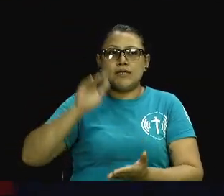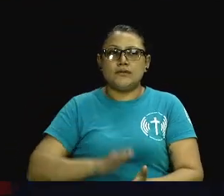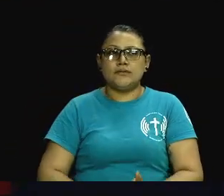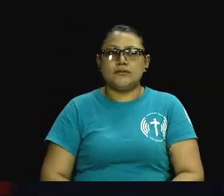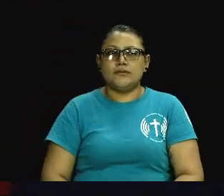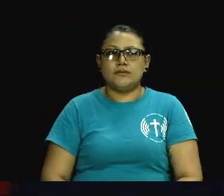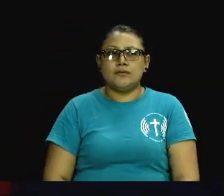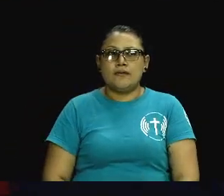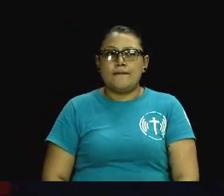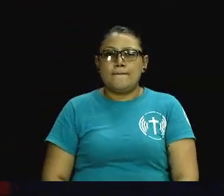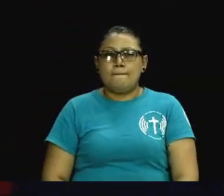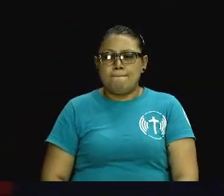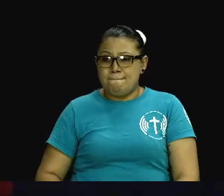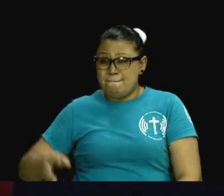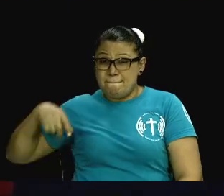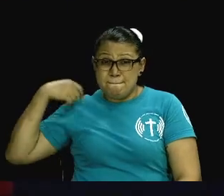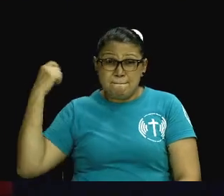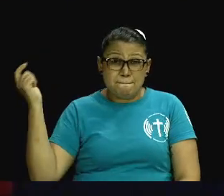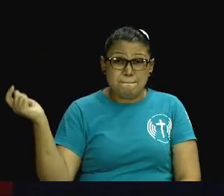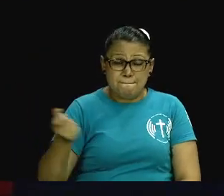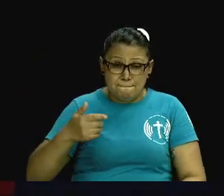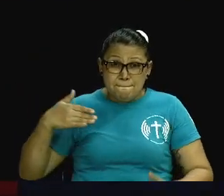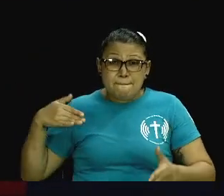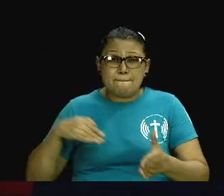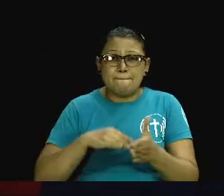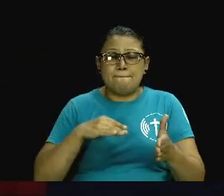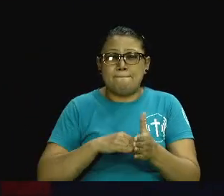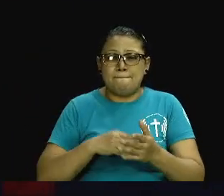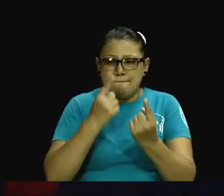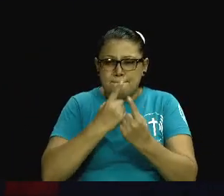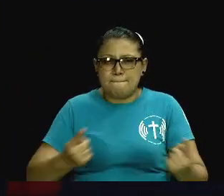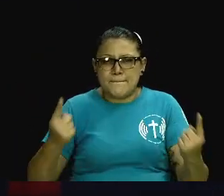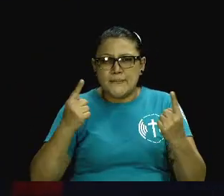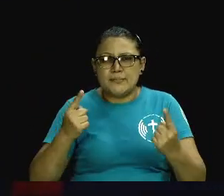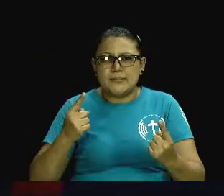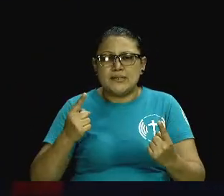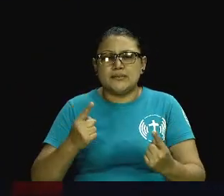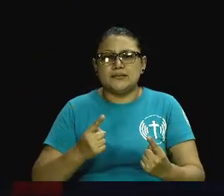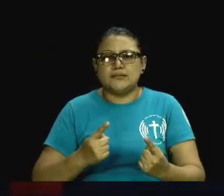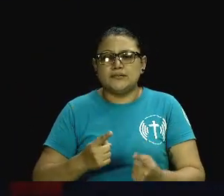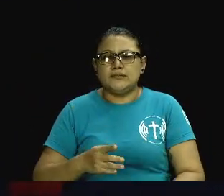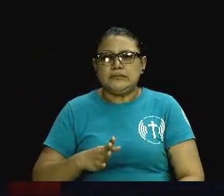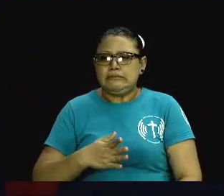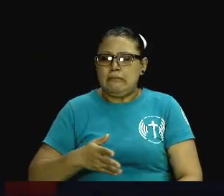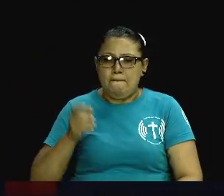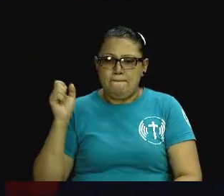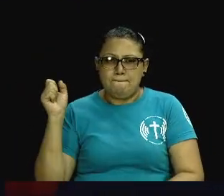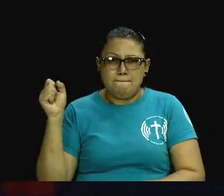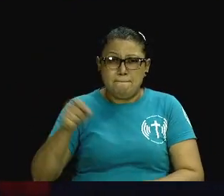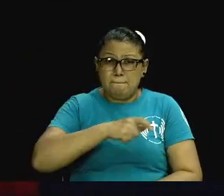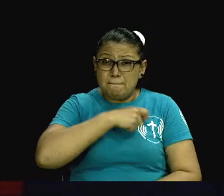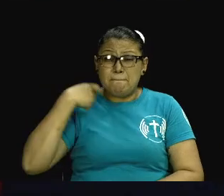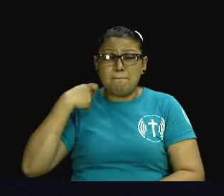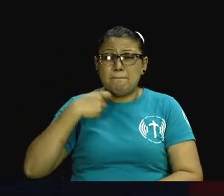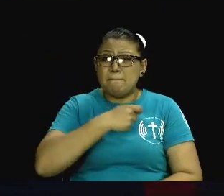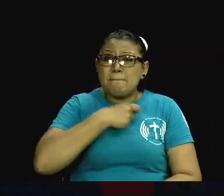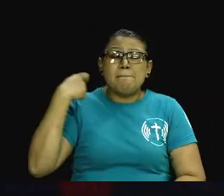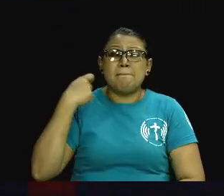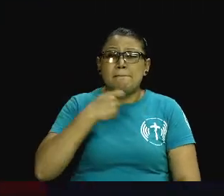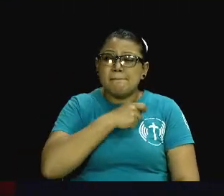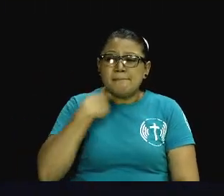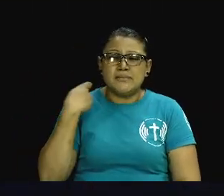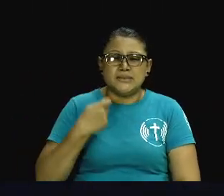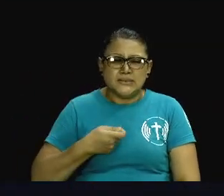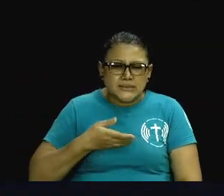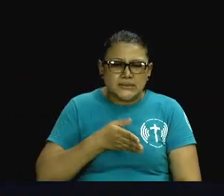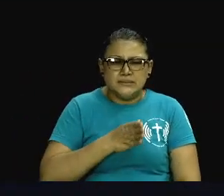mató a mil enemigos a mil filisteos porque porque se fijó en las pequeñas cosas en